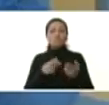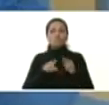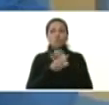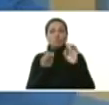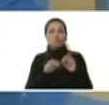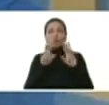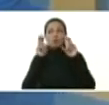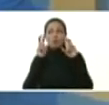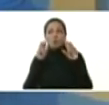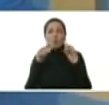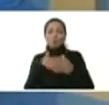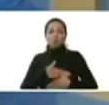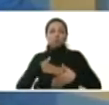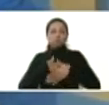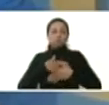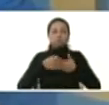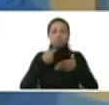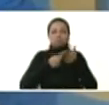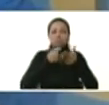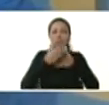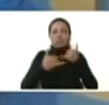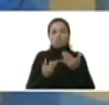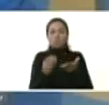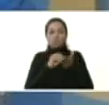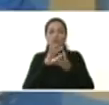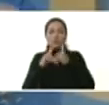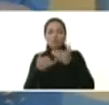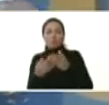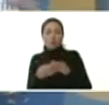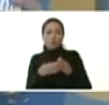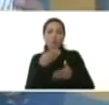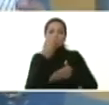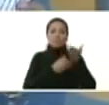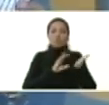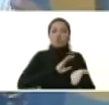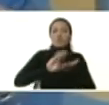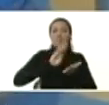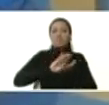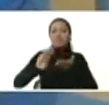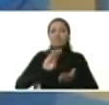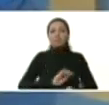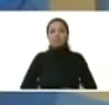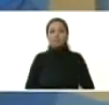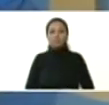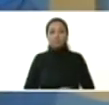las nuevas condiciones de financiamiento aplicables a los créditos,